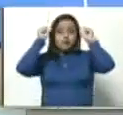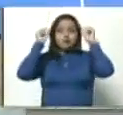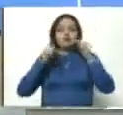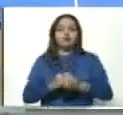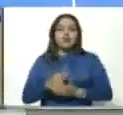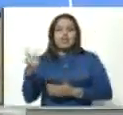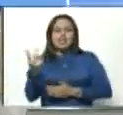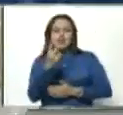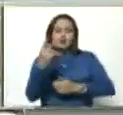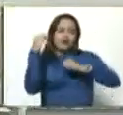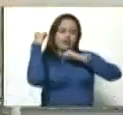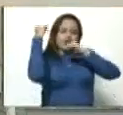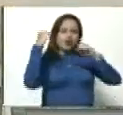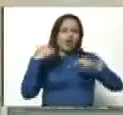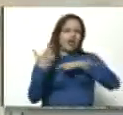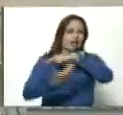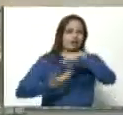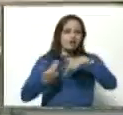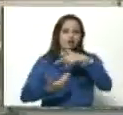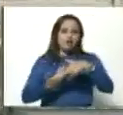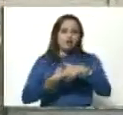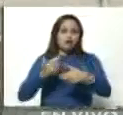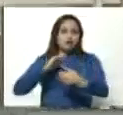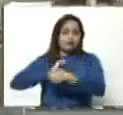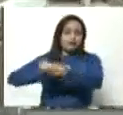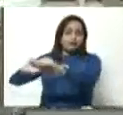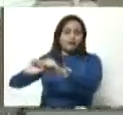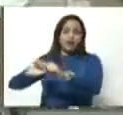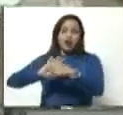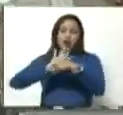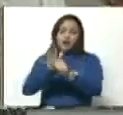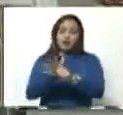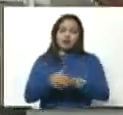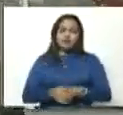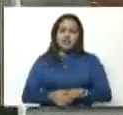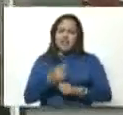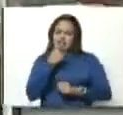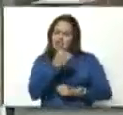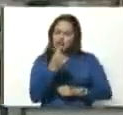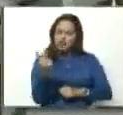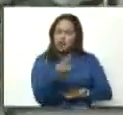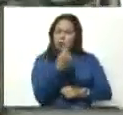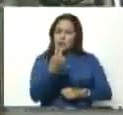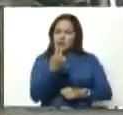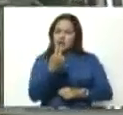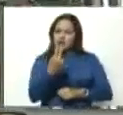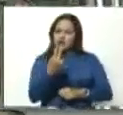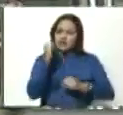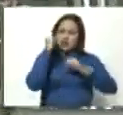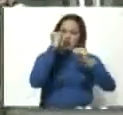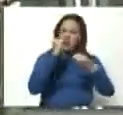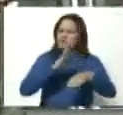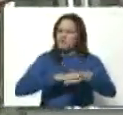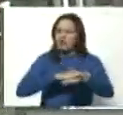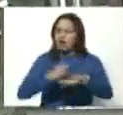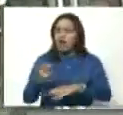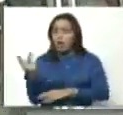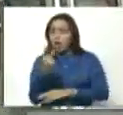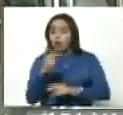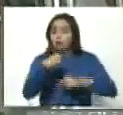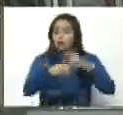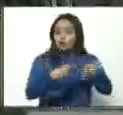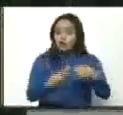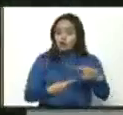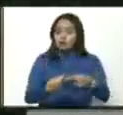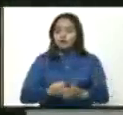segunda victoria de la revolución en la COVID. Y digo segunda victoria porque estamos en dos procesos. Creo que es bueno explicarle